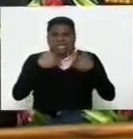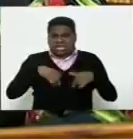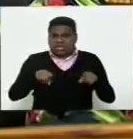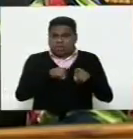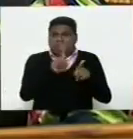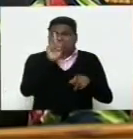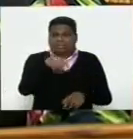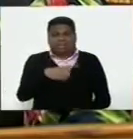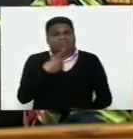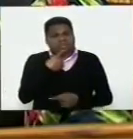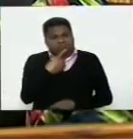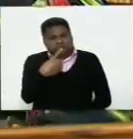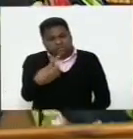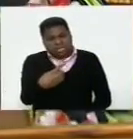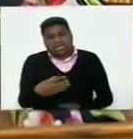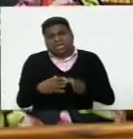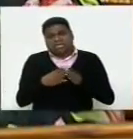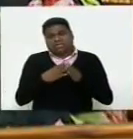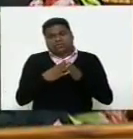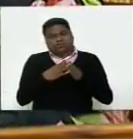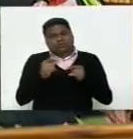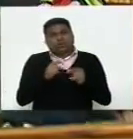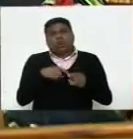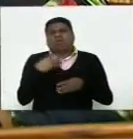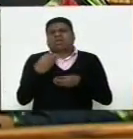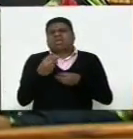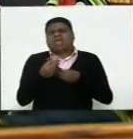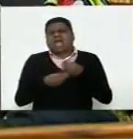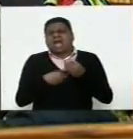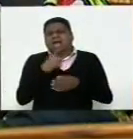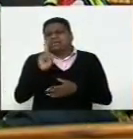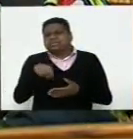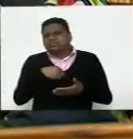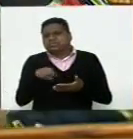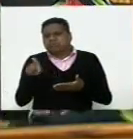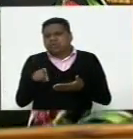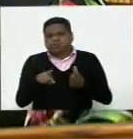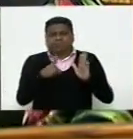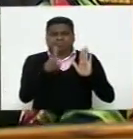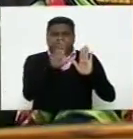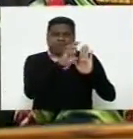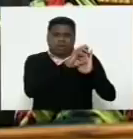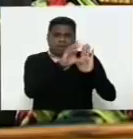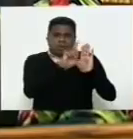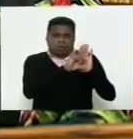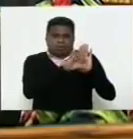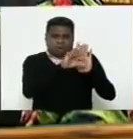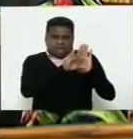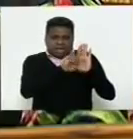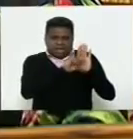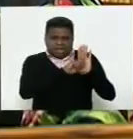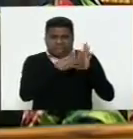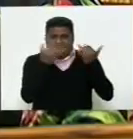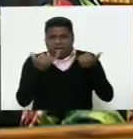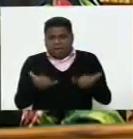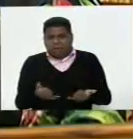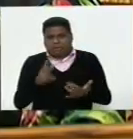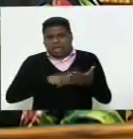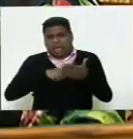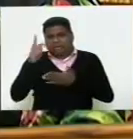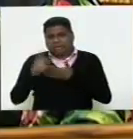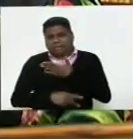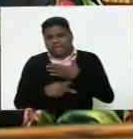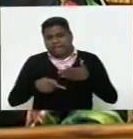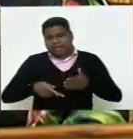y solicitar el cumplimiento del presente decreto constituyente y del Plan Nacional de